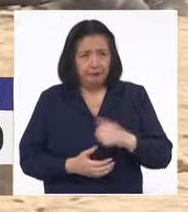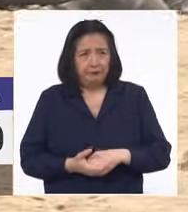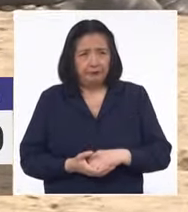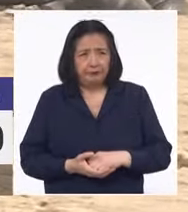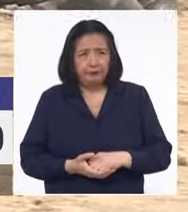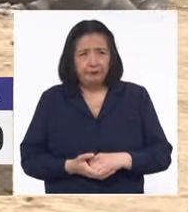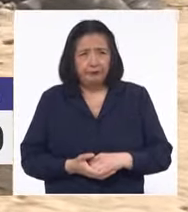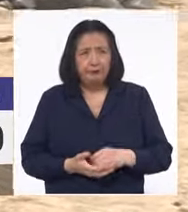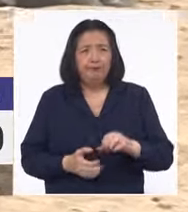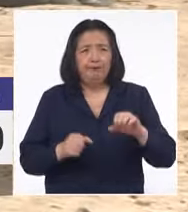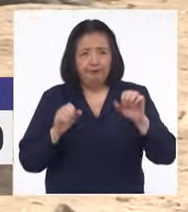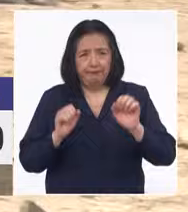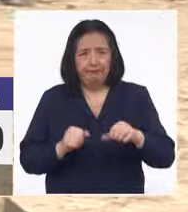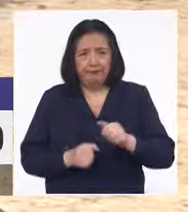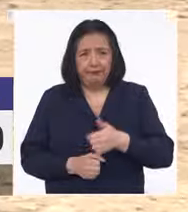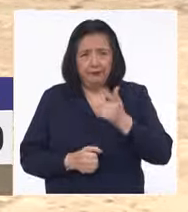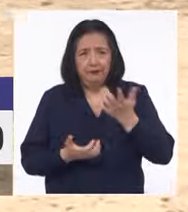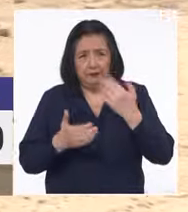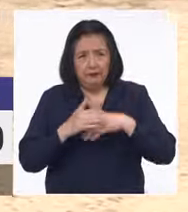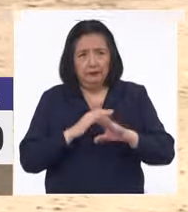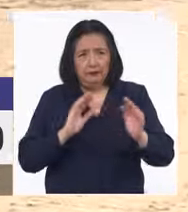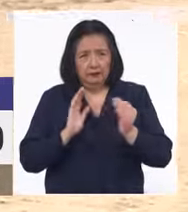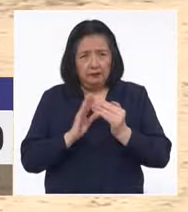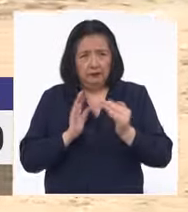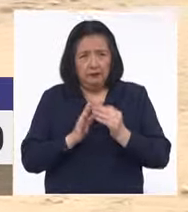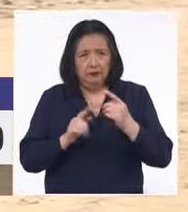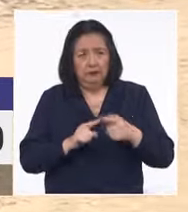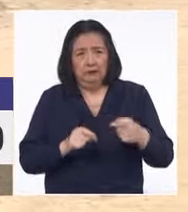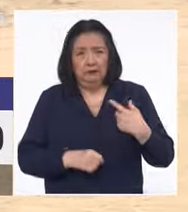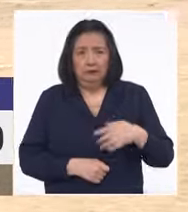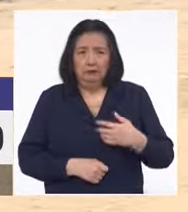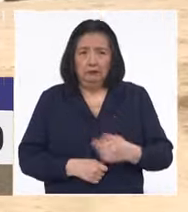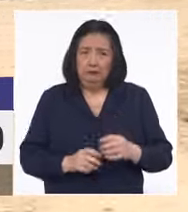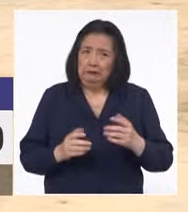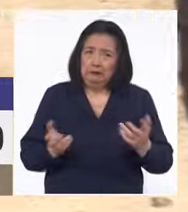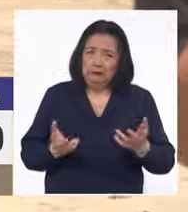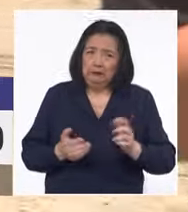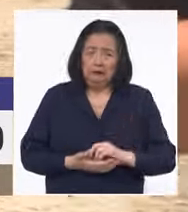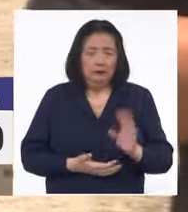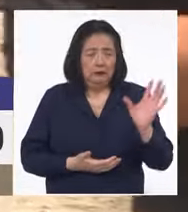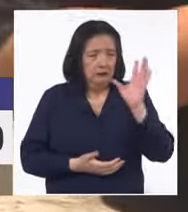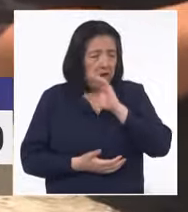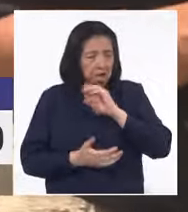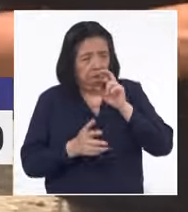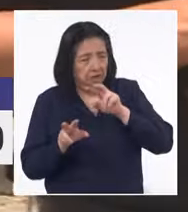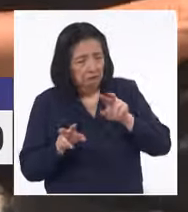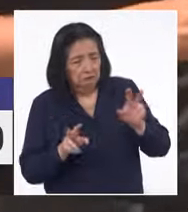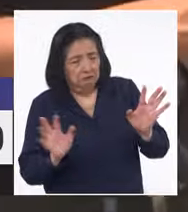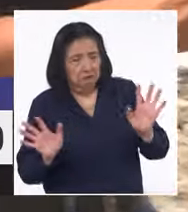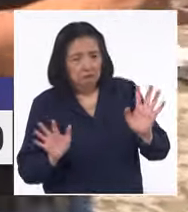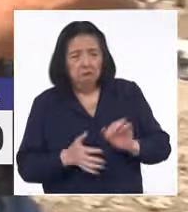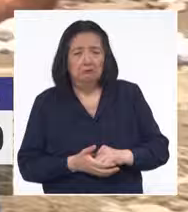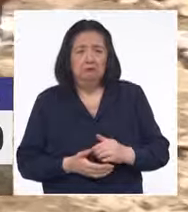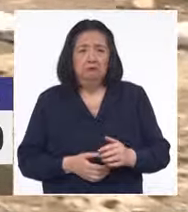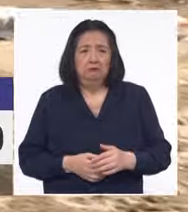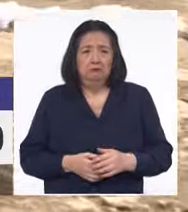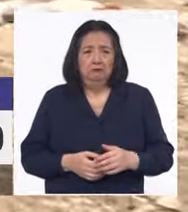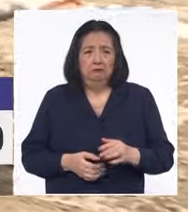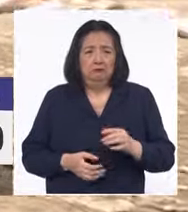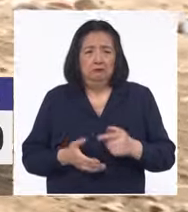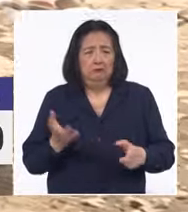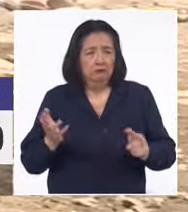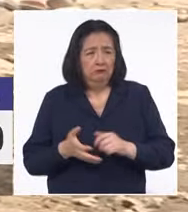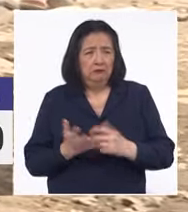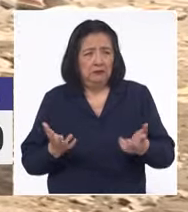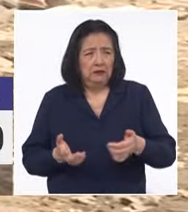también ingresó parte del agua a sus casas. Sin embargo, afortunadamente ya no vemos un tema